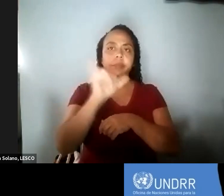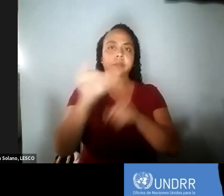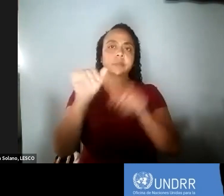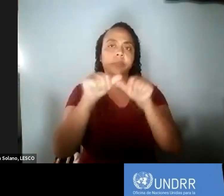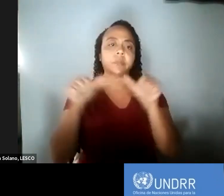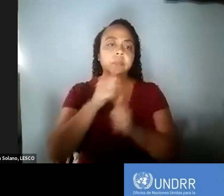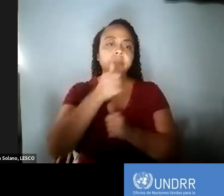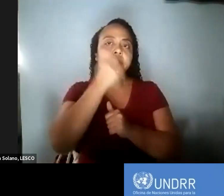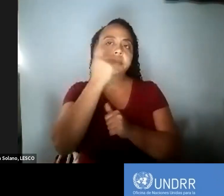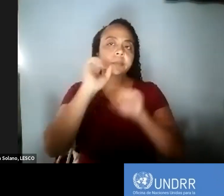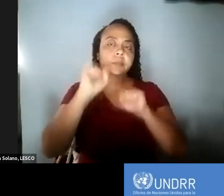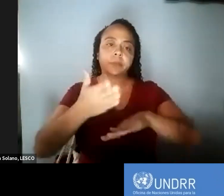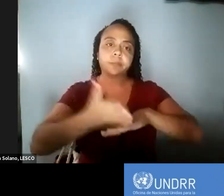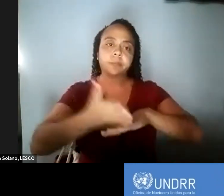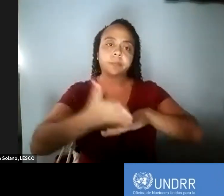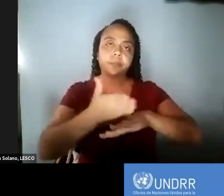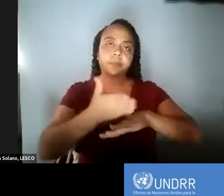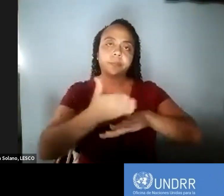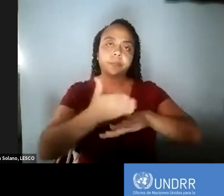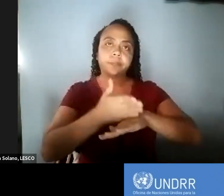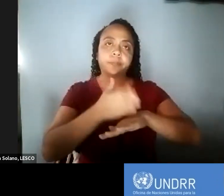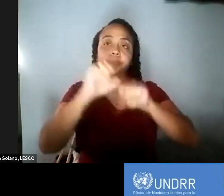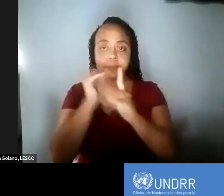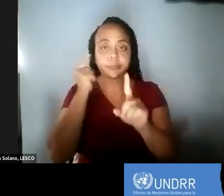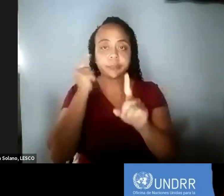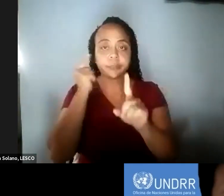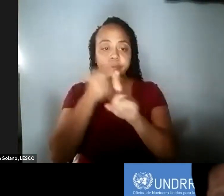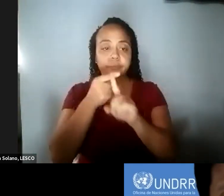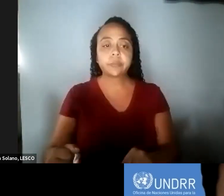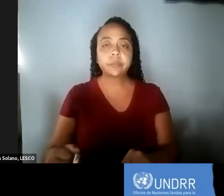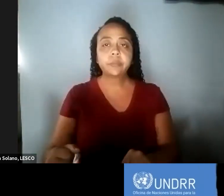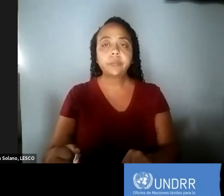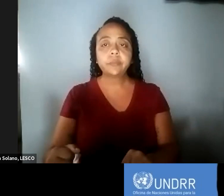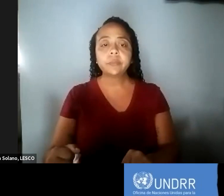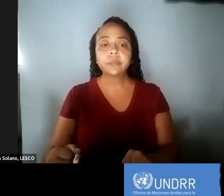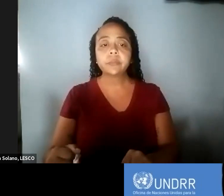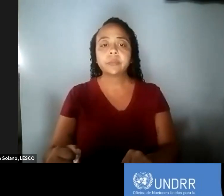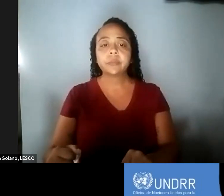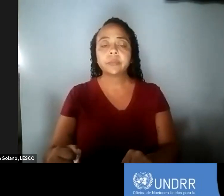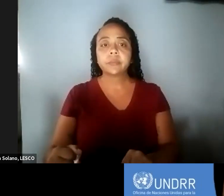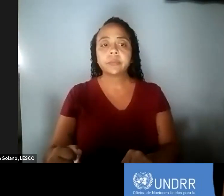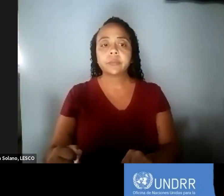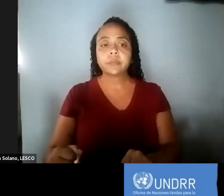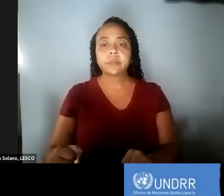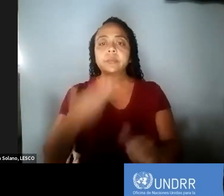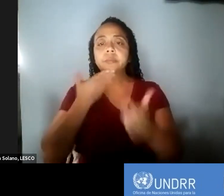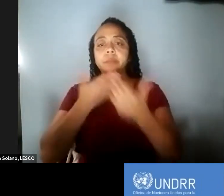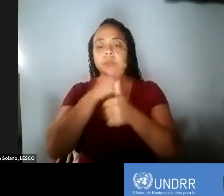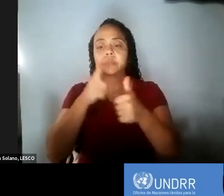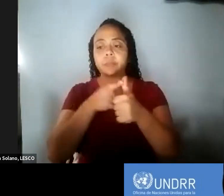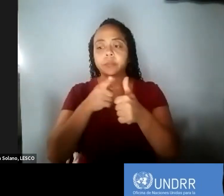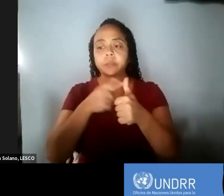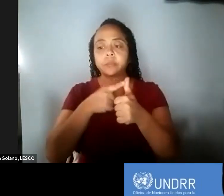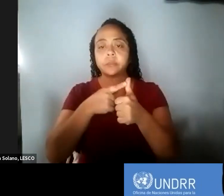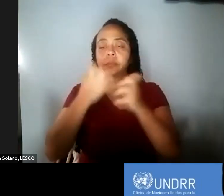para avanzar y que podamos lograr esta meta bueno este primero quiero creer que si es que vamos